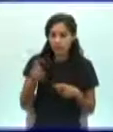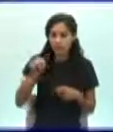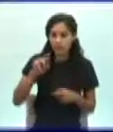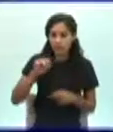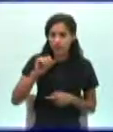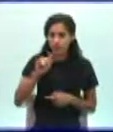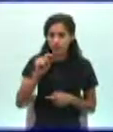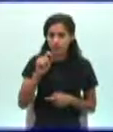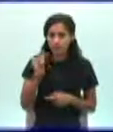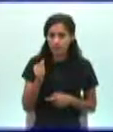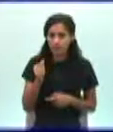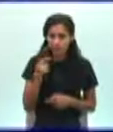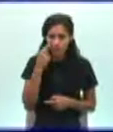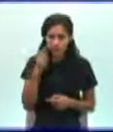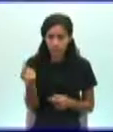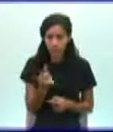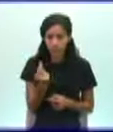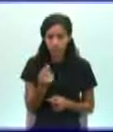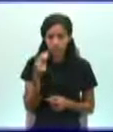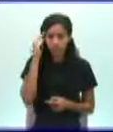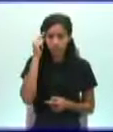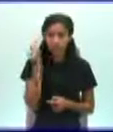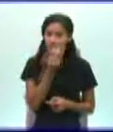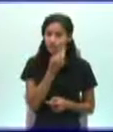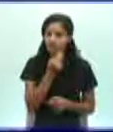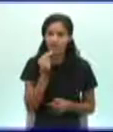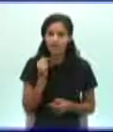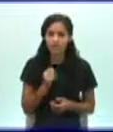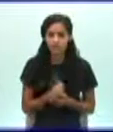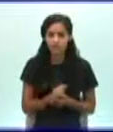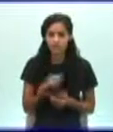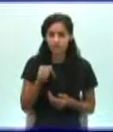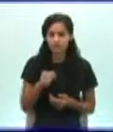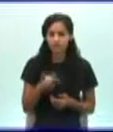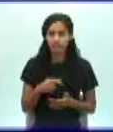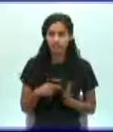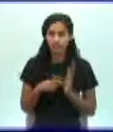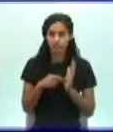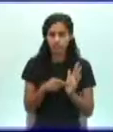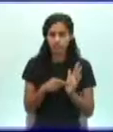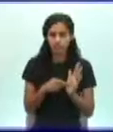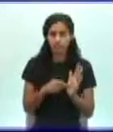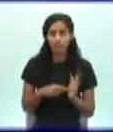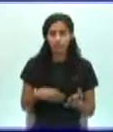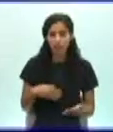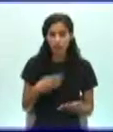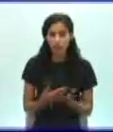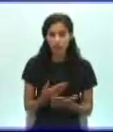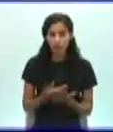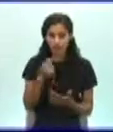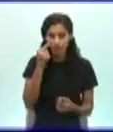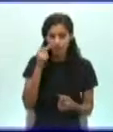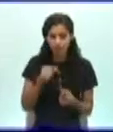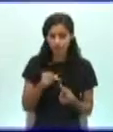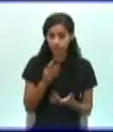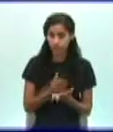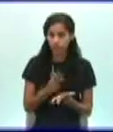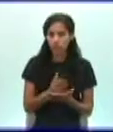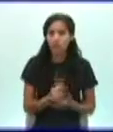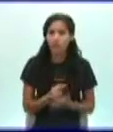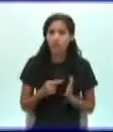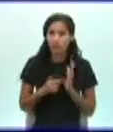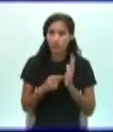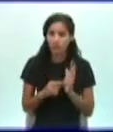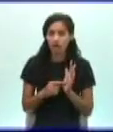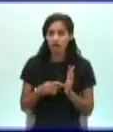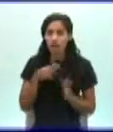del pensamiento martiano. Y de esta forma enunciamos y le proponemos el objetivo de la clase de hoy, demostrar